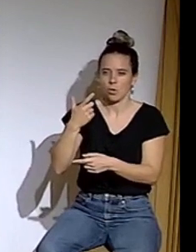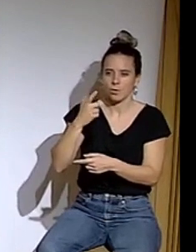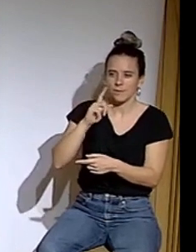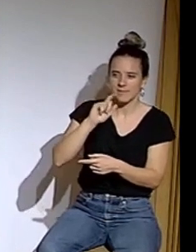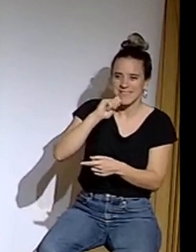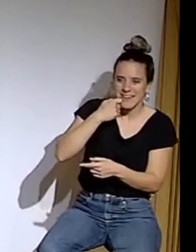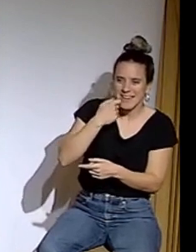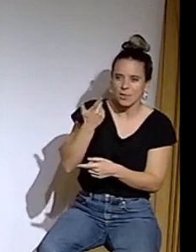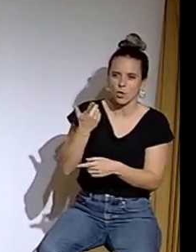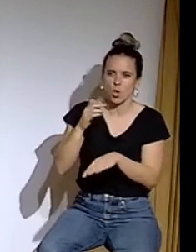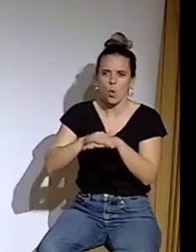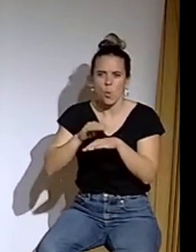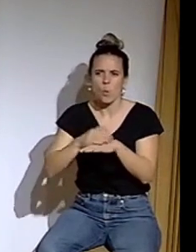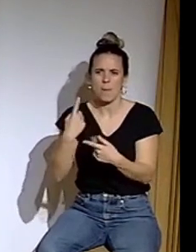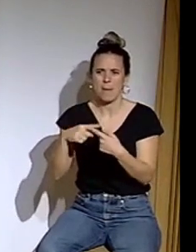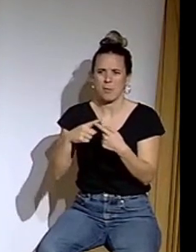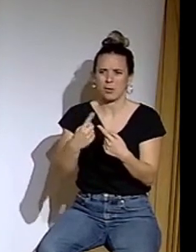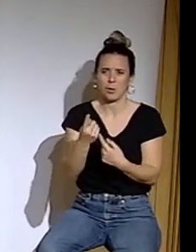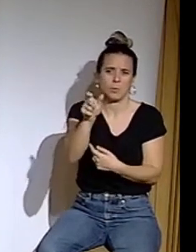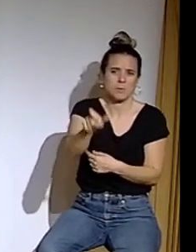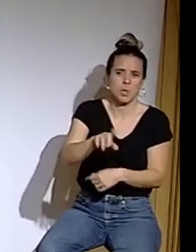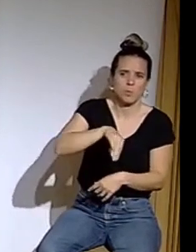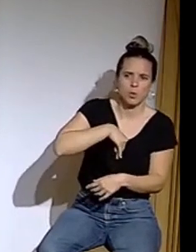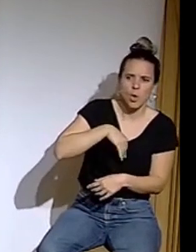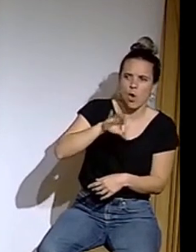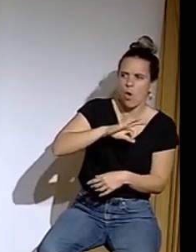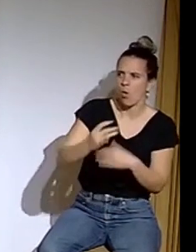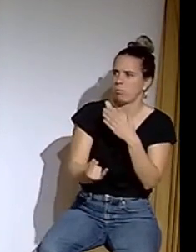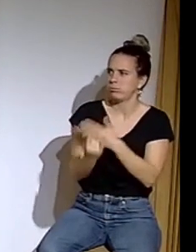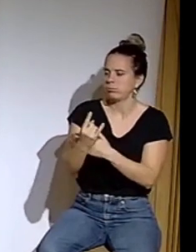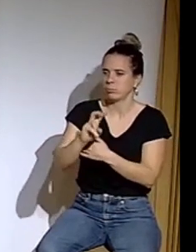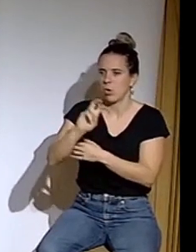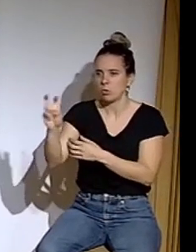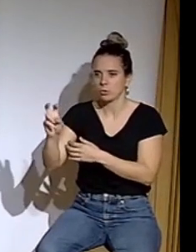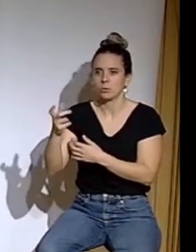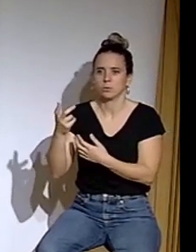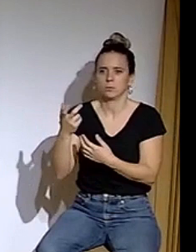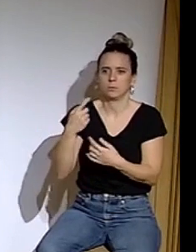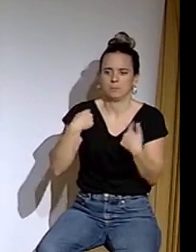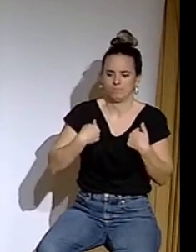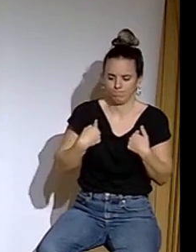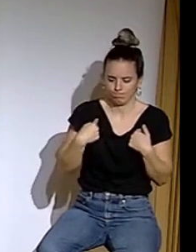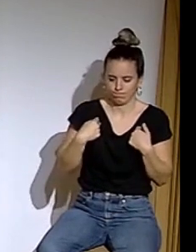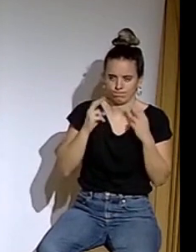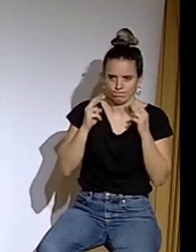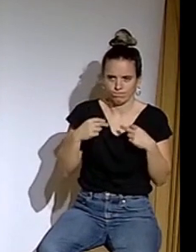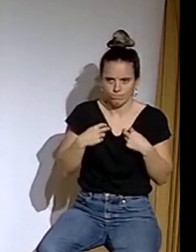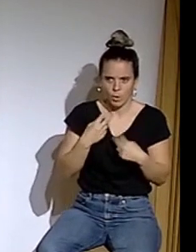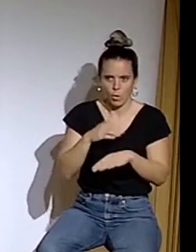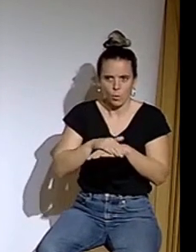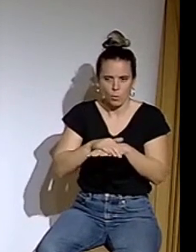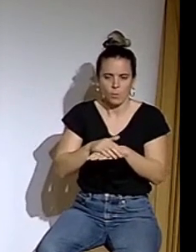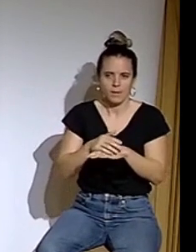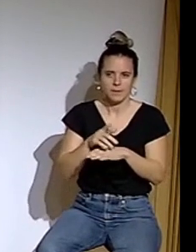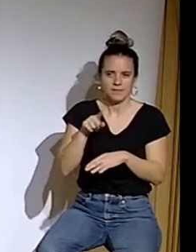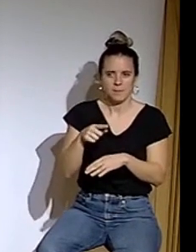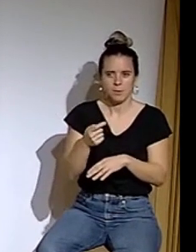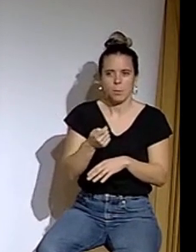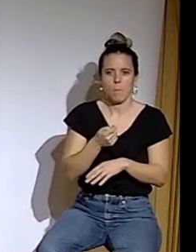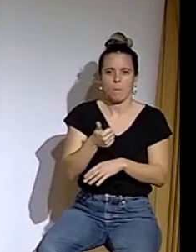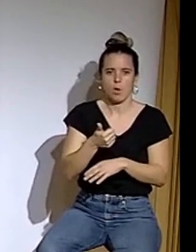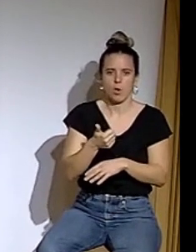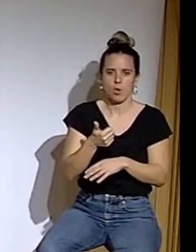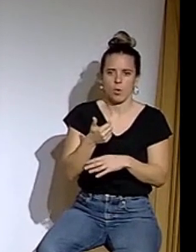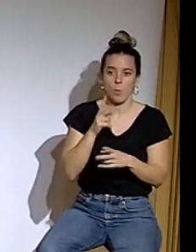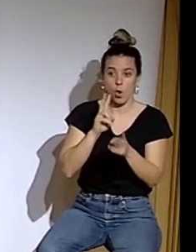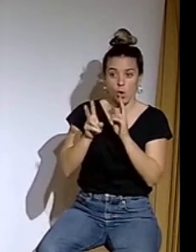se murió fulana culpa porque pasó tal cosa entonces era como un poco poner todo